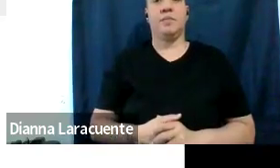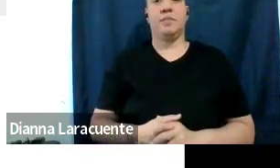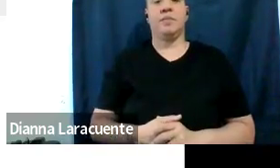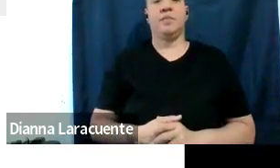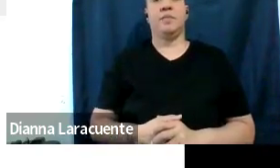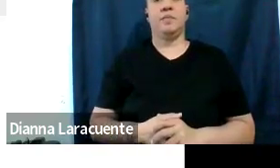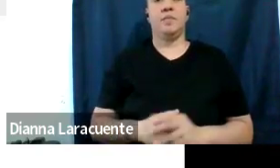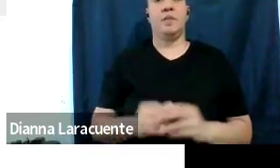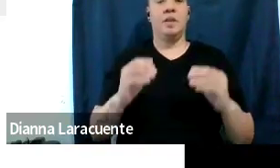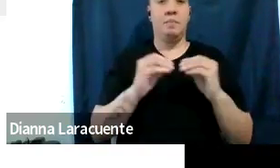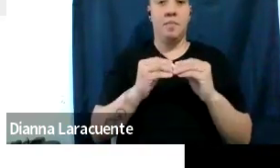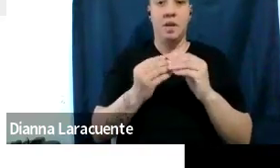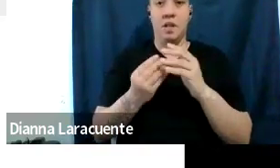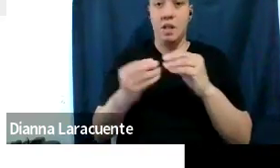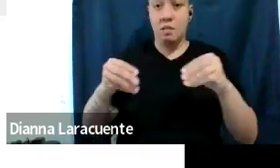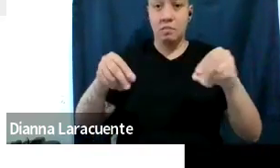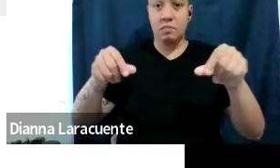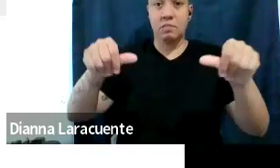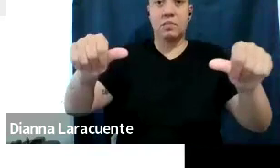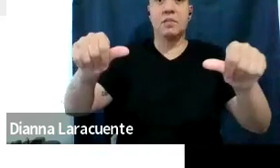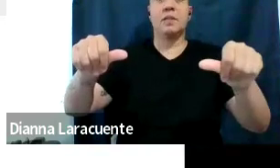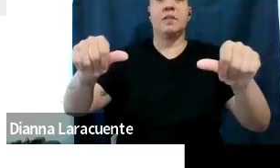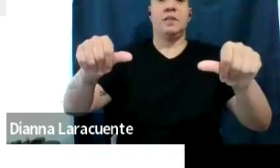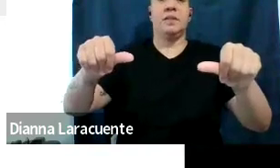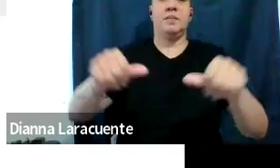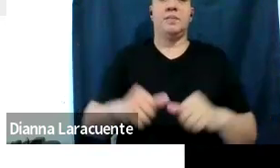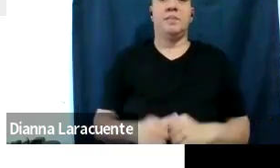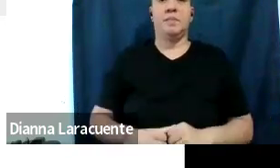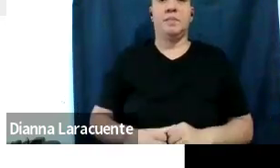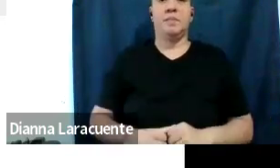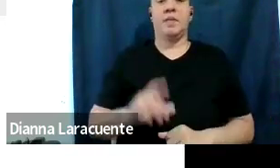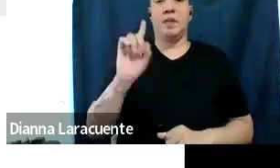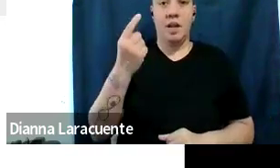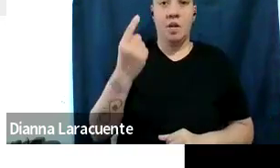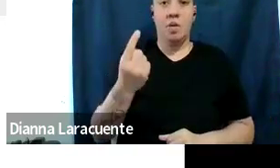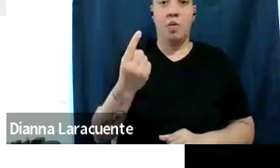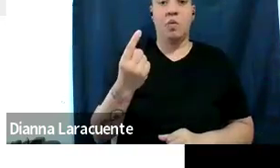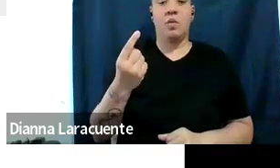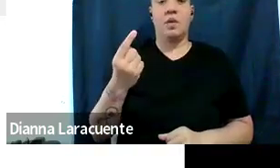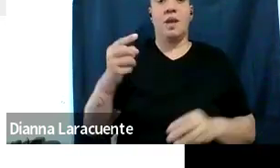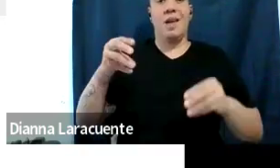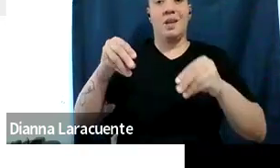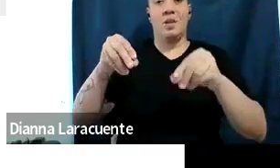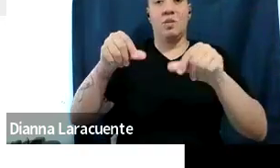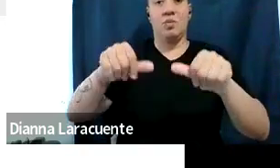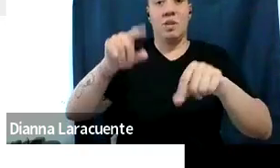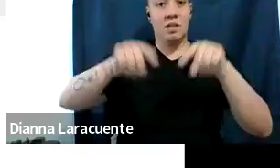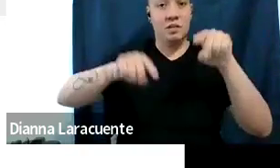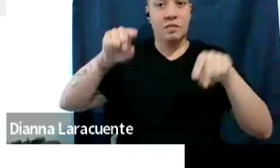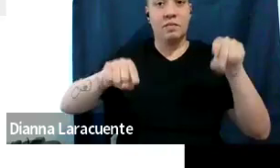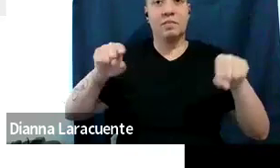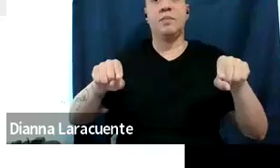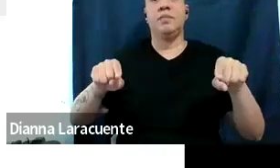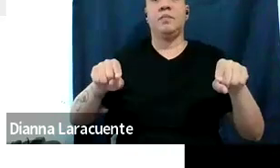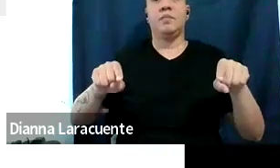más cultivada de las Indias. De hecho, es la única donde la agricultura es tan diversificada